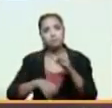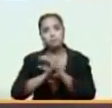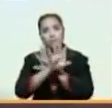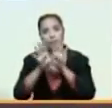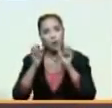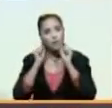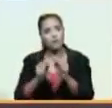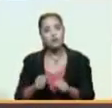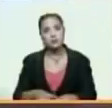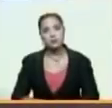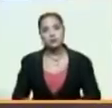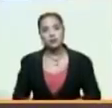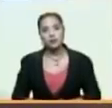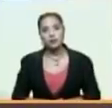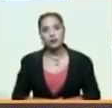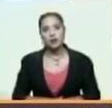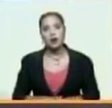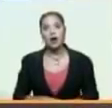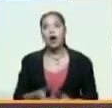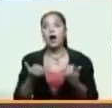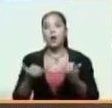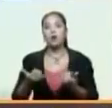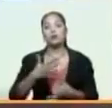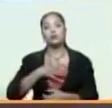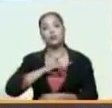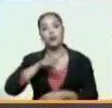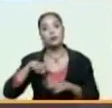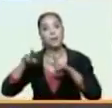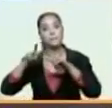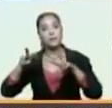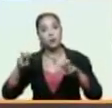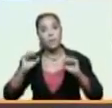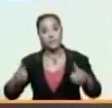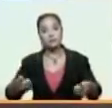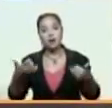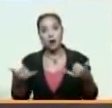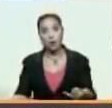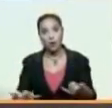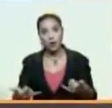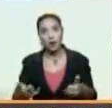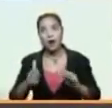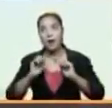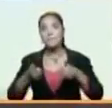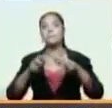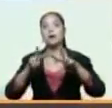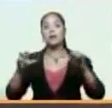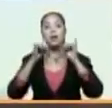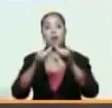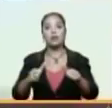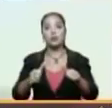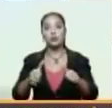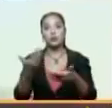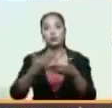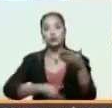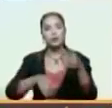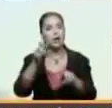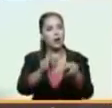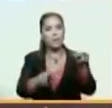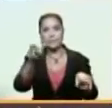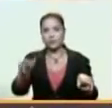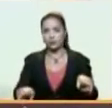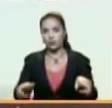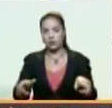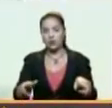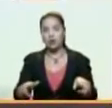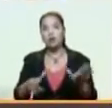letal, con esta investigación que vamos a iniciar en razón de la denuncia que nos presentaron los constituyentes,